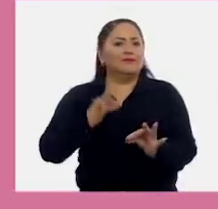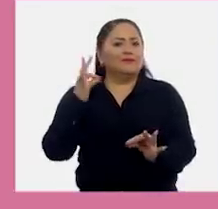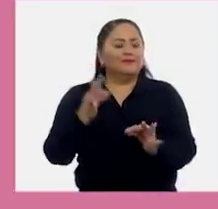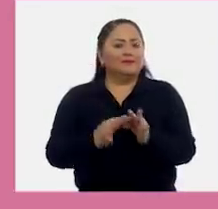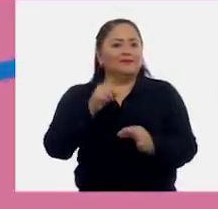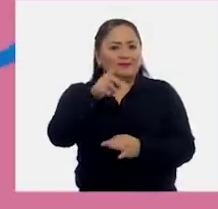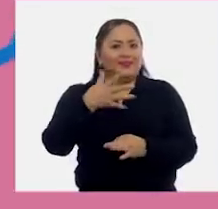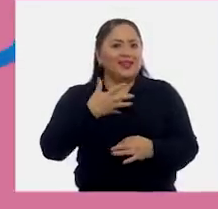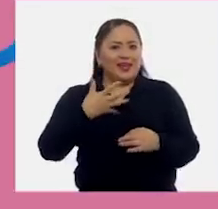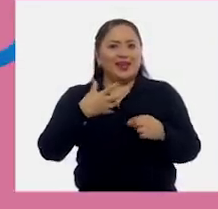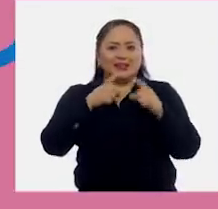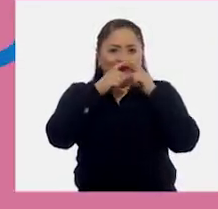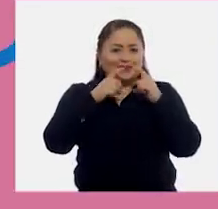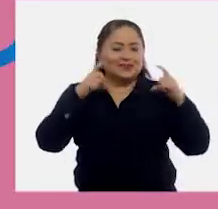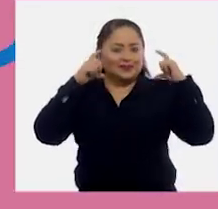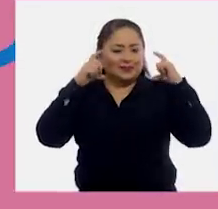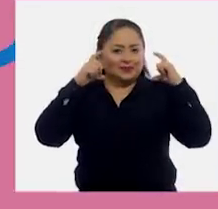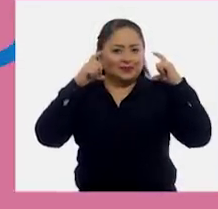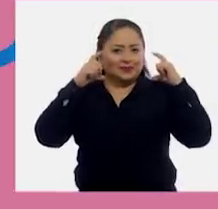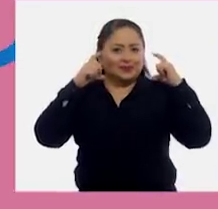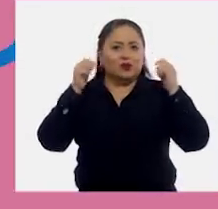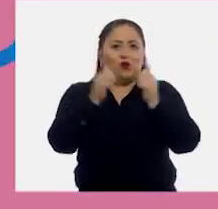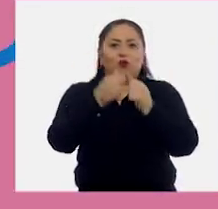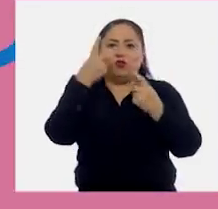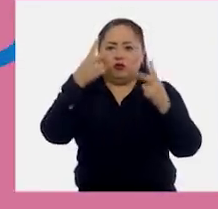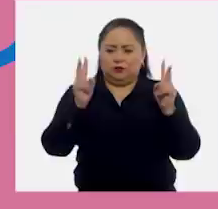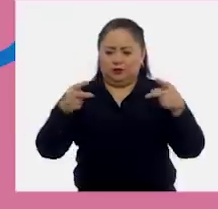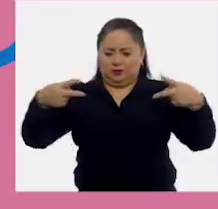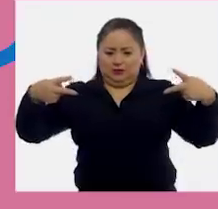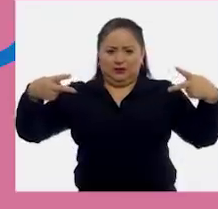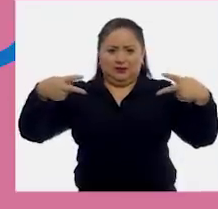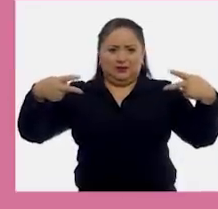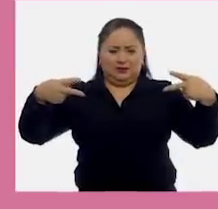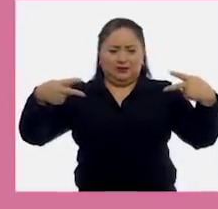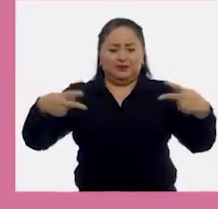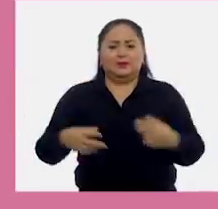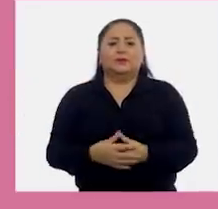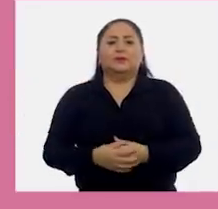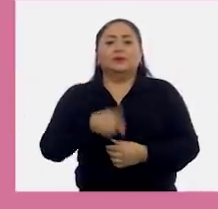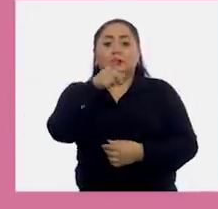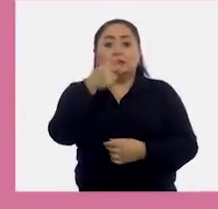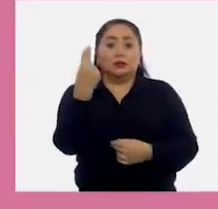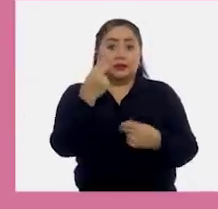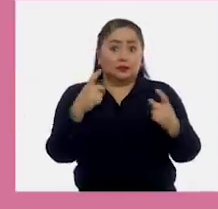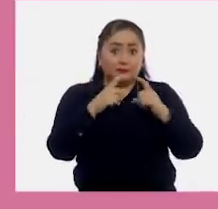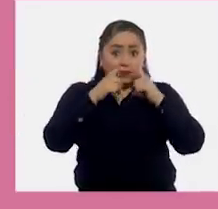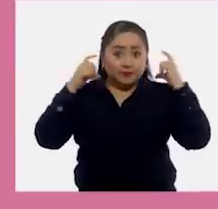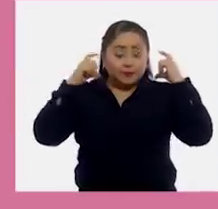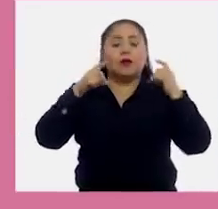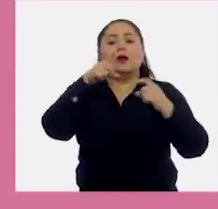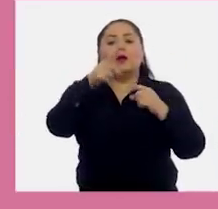¡Listo! Ya tienes un cubrebocas con 2 pares de cuerdas. Para